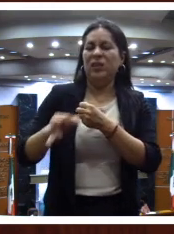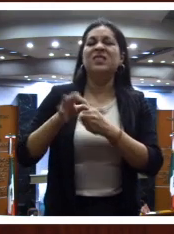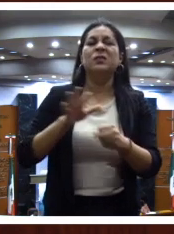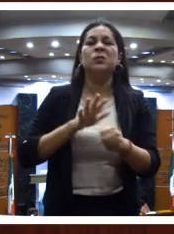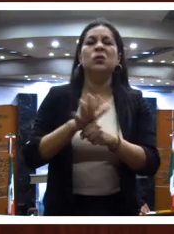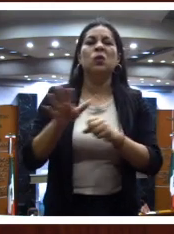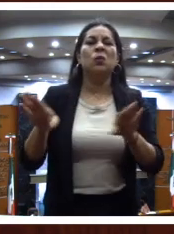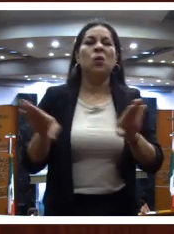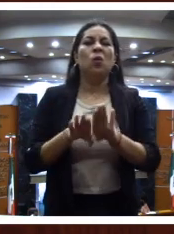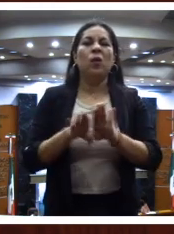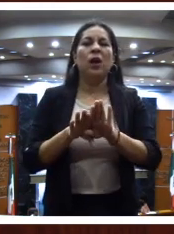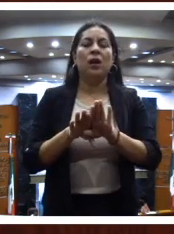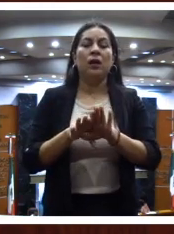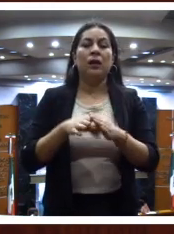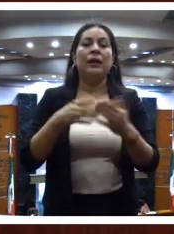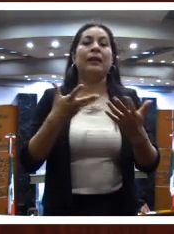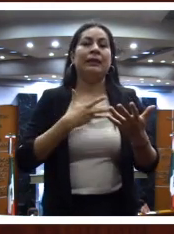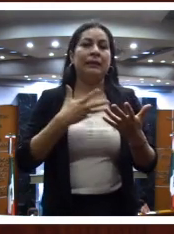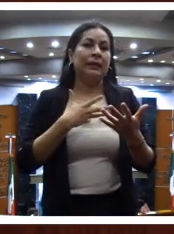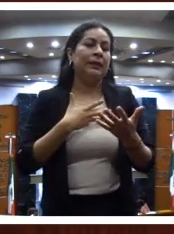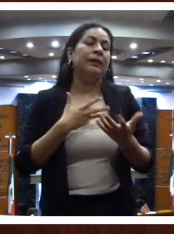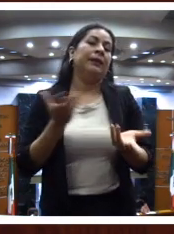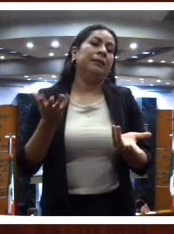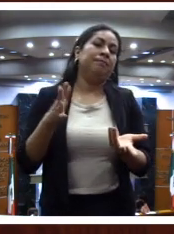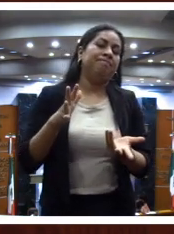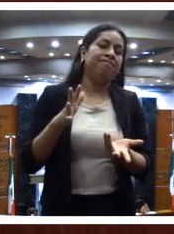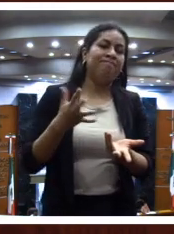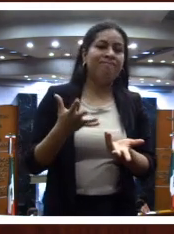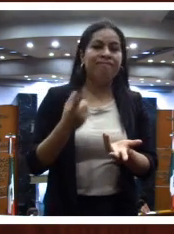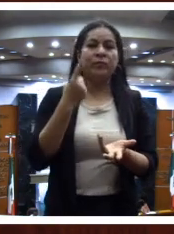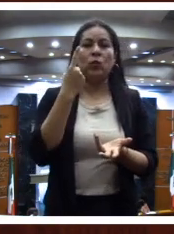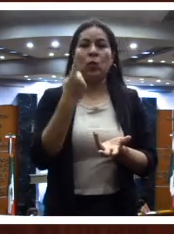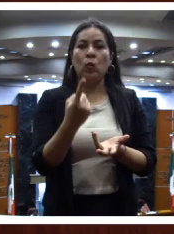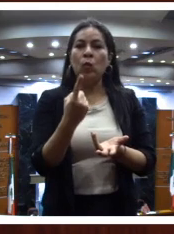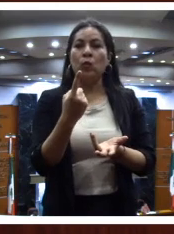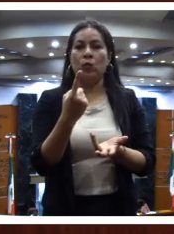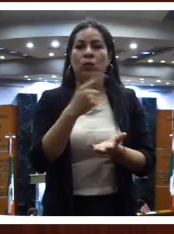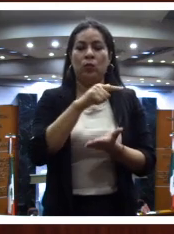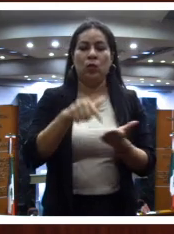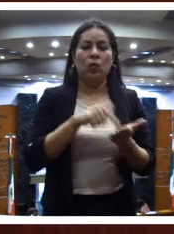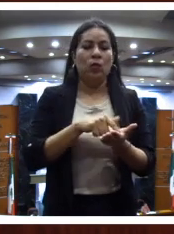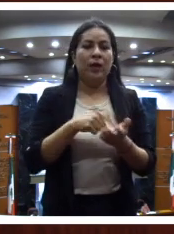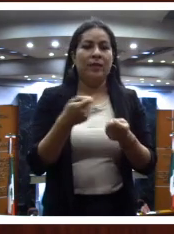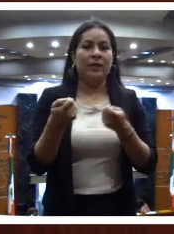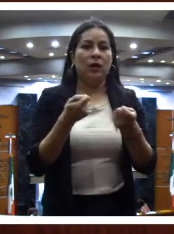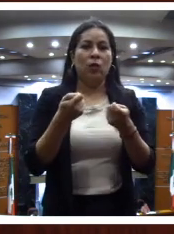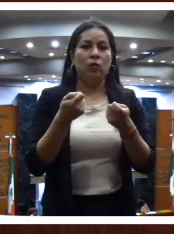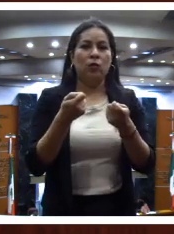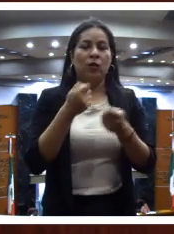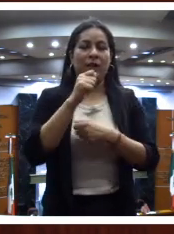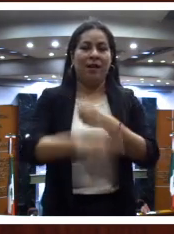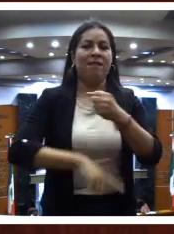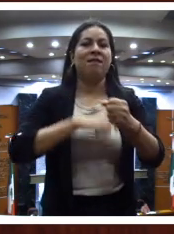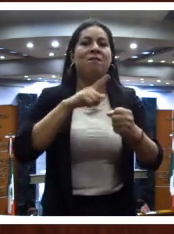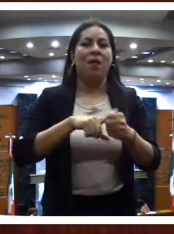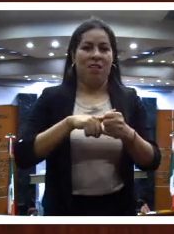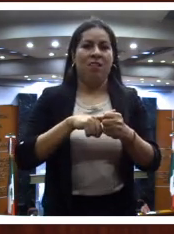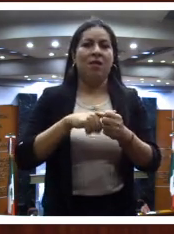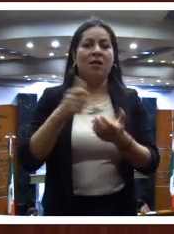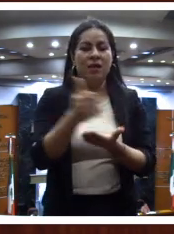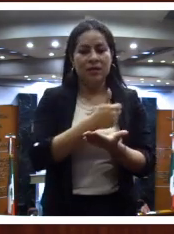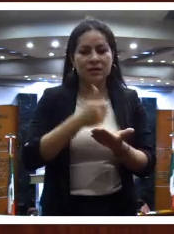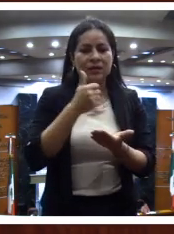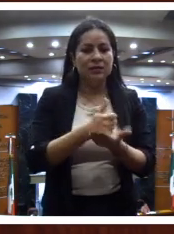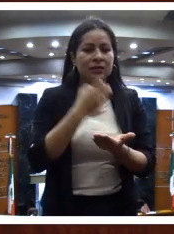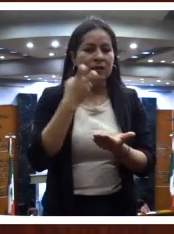destaca El contar con al menos un centro de control animal los centros de